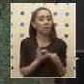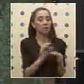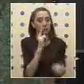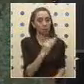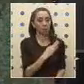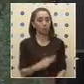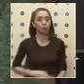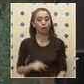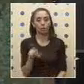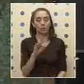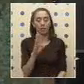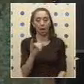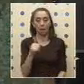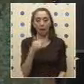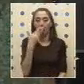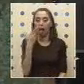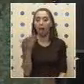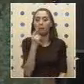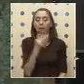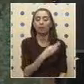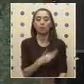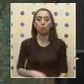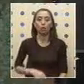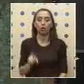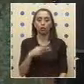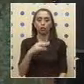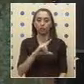Tiene la palabra el diputado Marcelo Chilin.